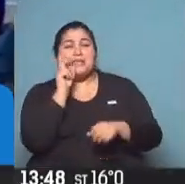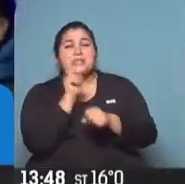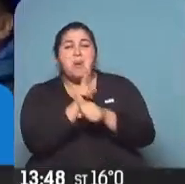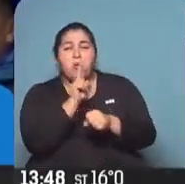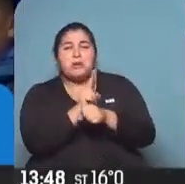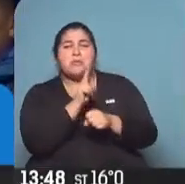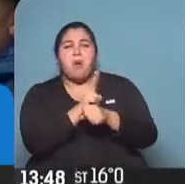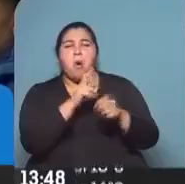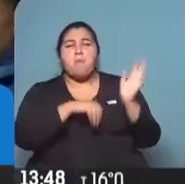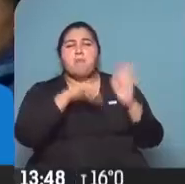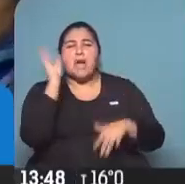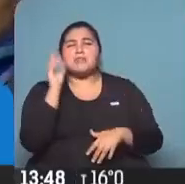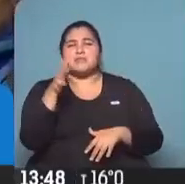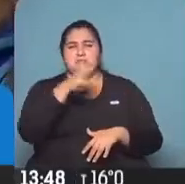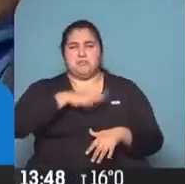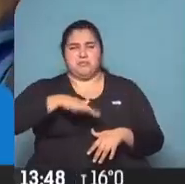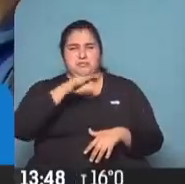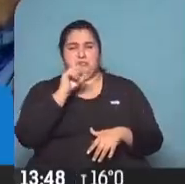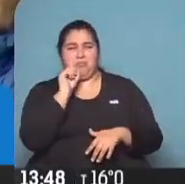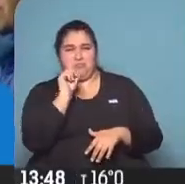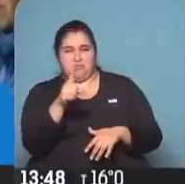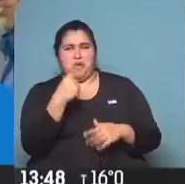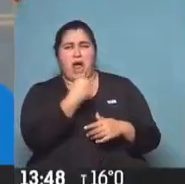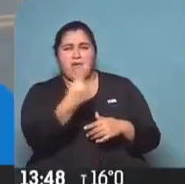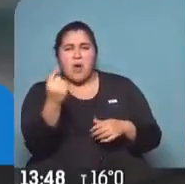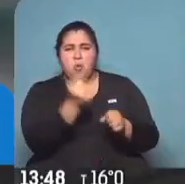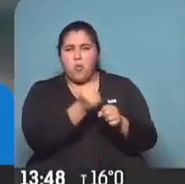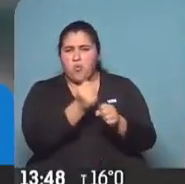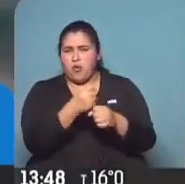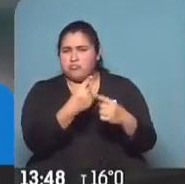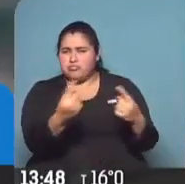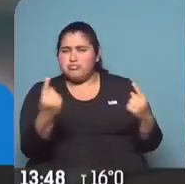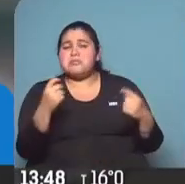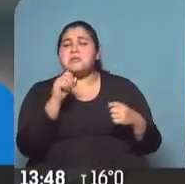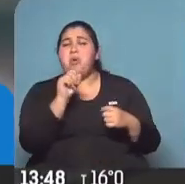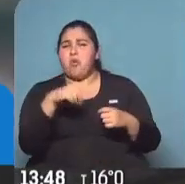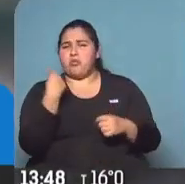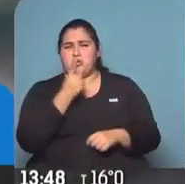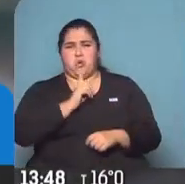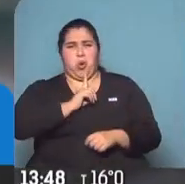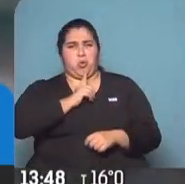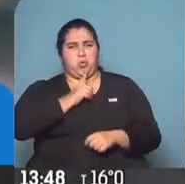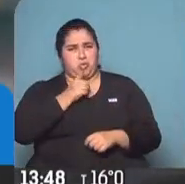sudebán realizado no es una obra de cobros y cada uno de nosotros es un orgullo